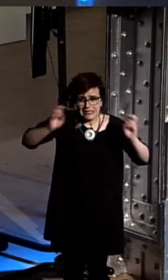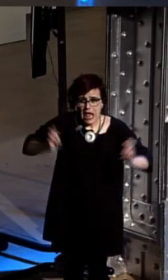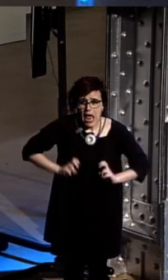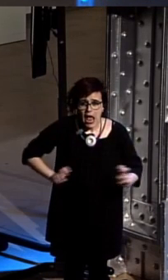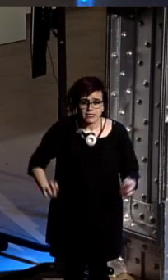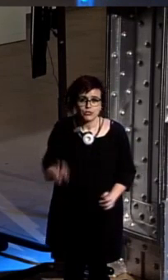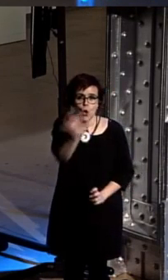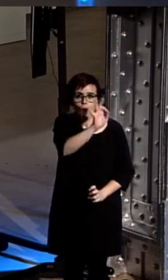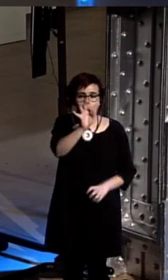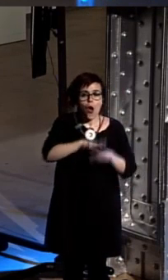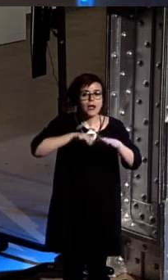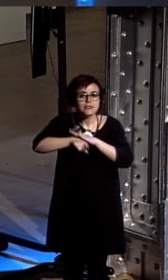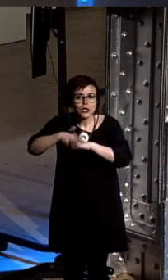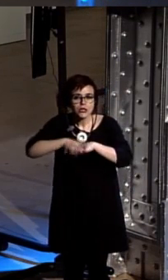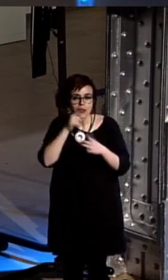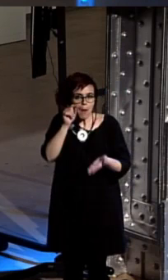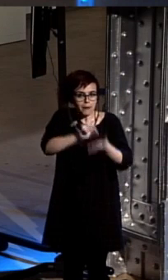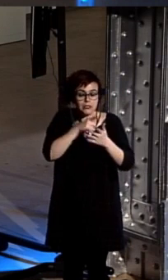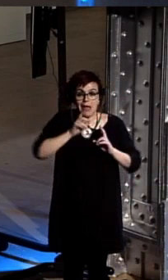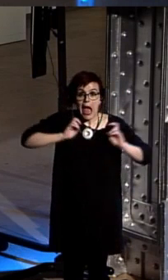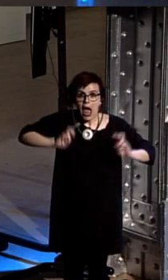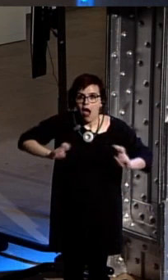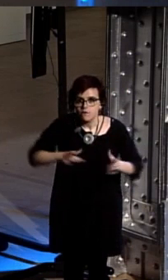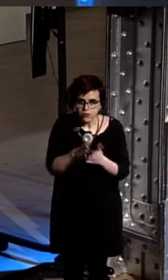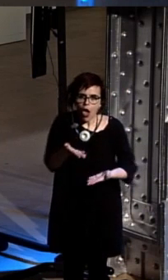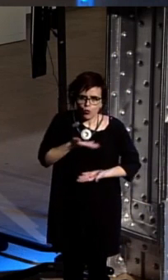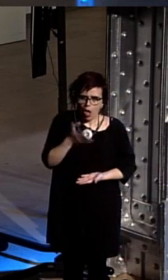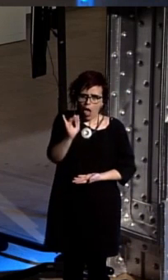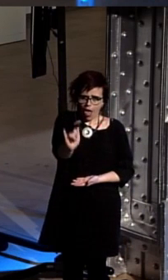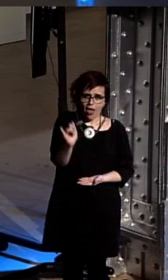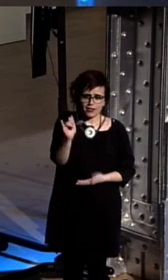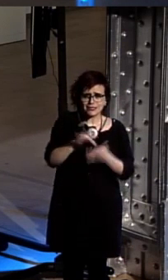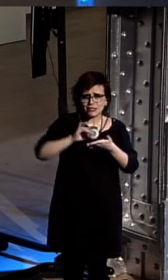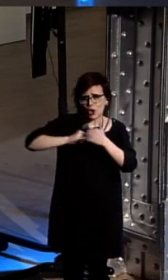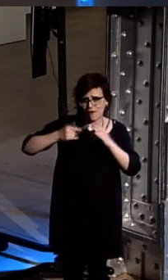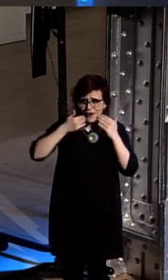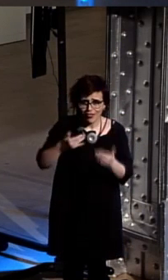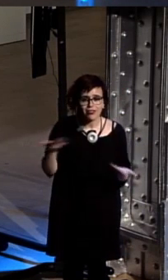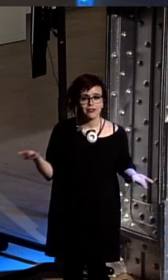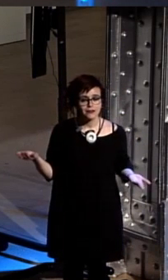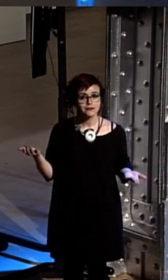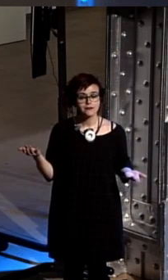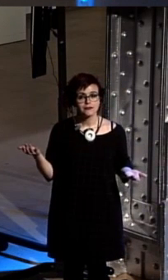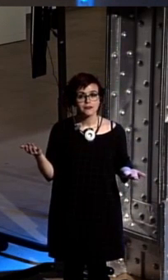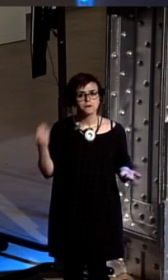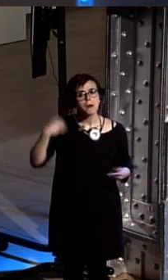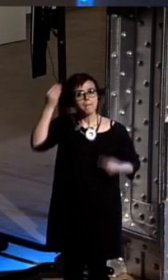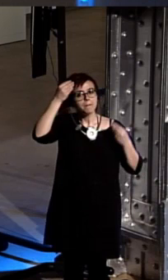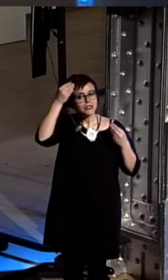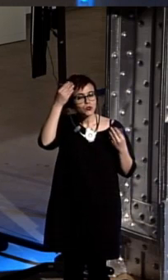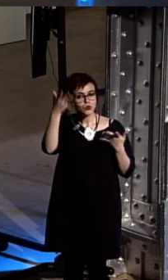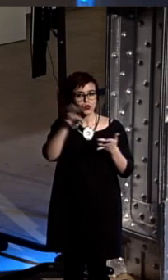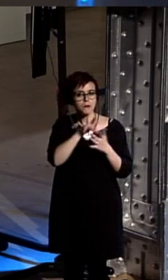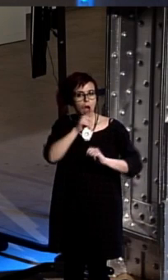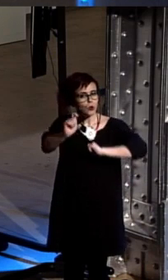ayudarte a gestionar esos momentos de estrés, ¿no? Ya hay muchísima tecnología para ello. Yo creo, de nuevo, para